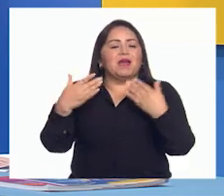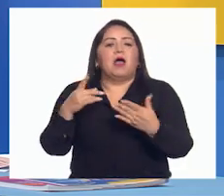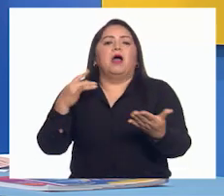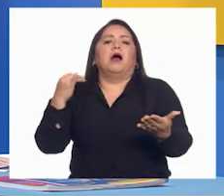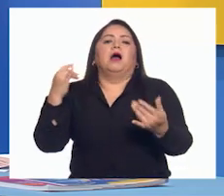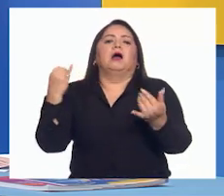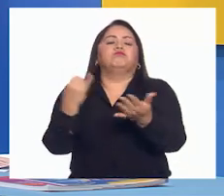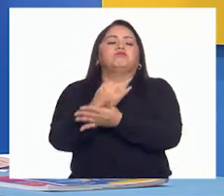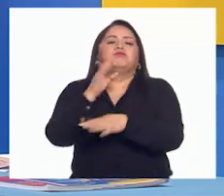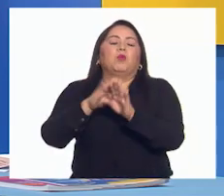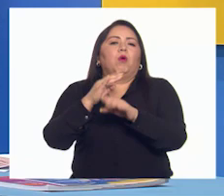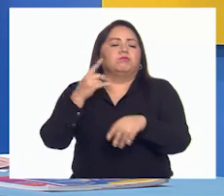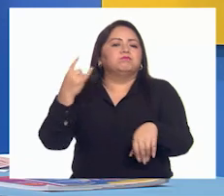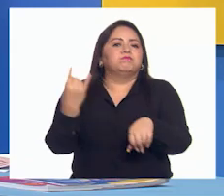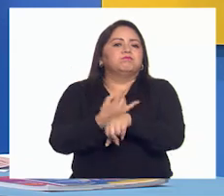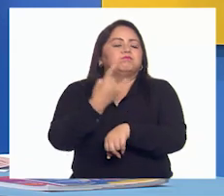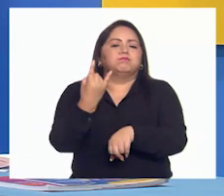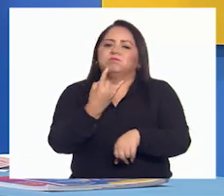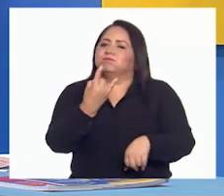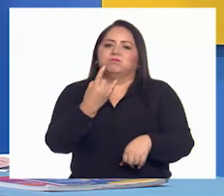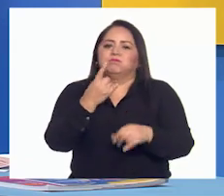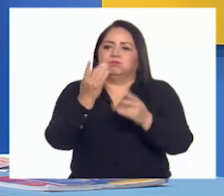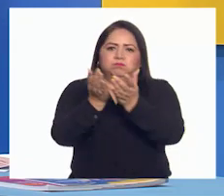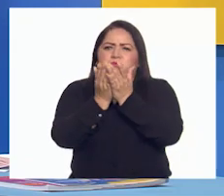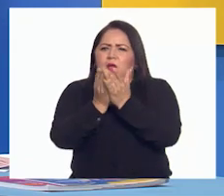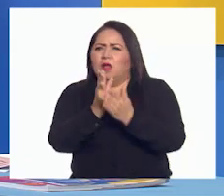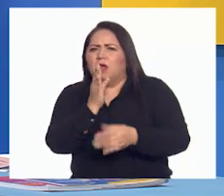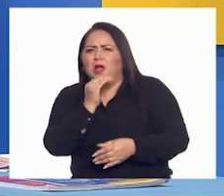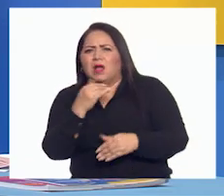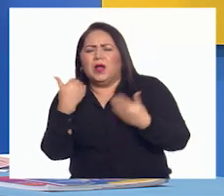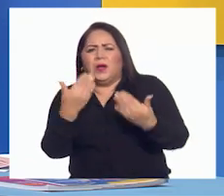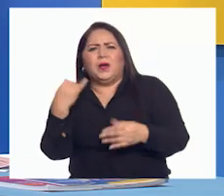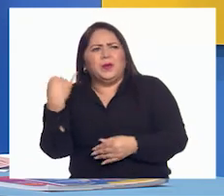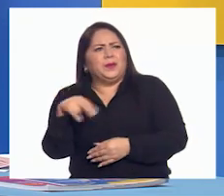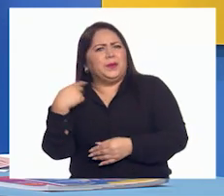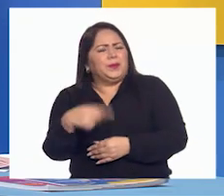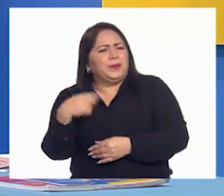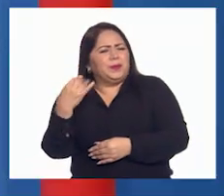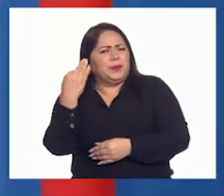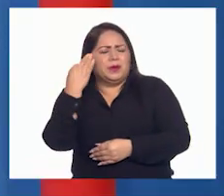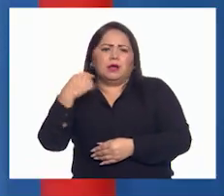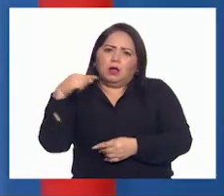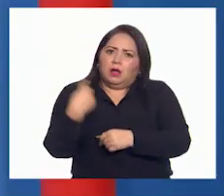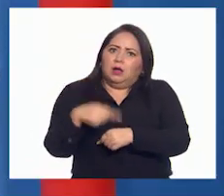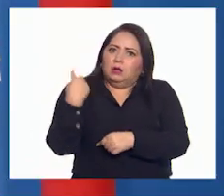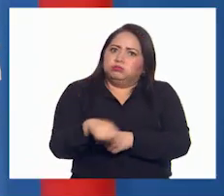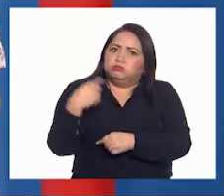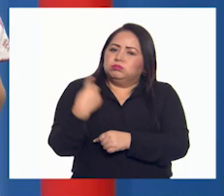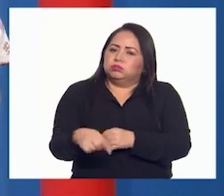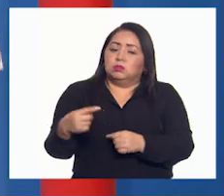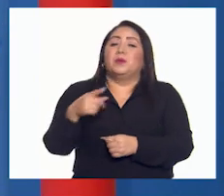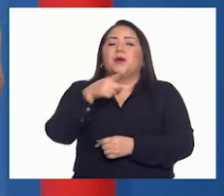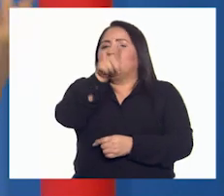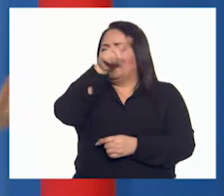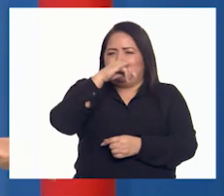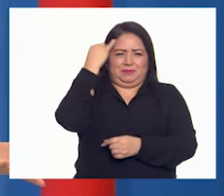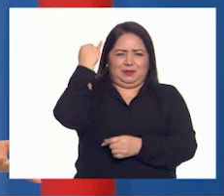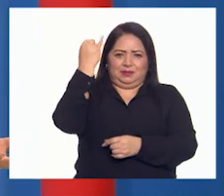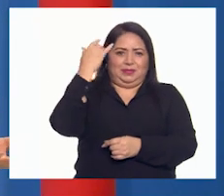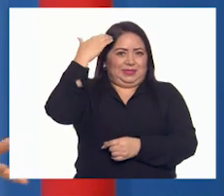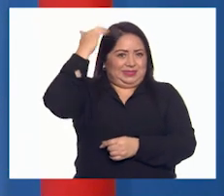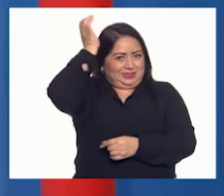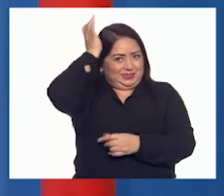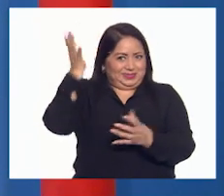tripulación de Cristóbal Colón, pues, nomás no veía la hora de llegar a tierra firme. Imagínense que van junto a